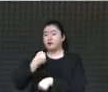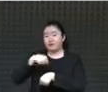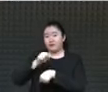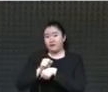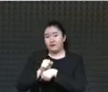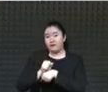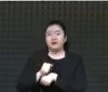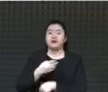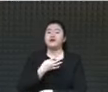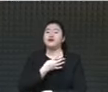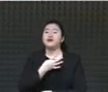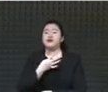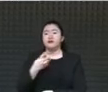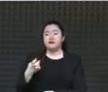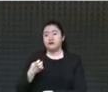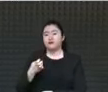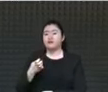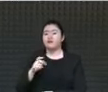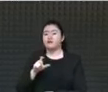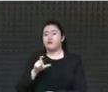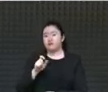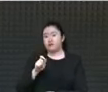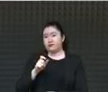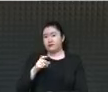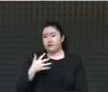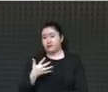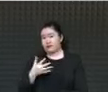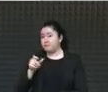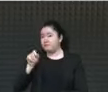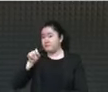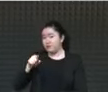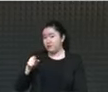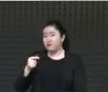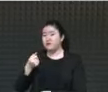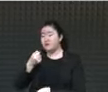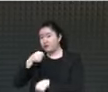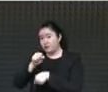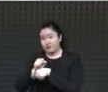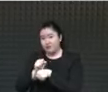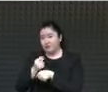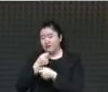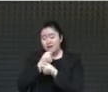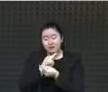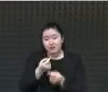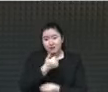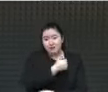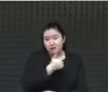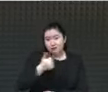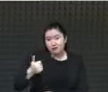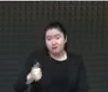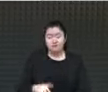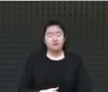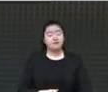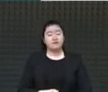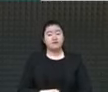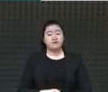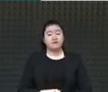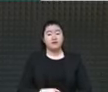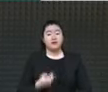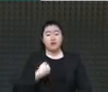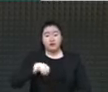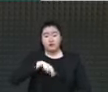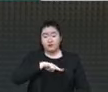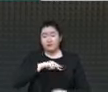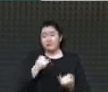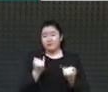por niño o niña. Además, hemos dado apoyos por la situación